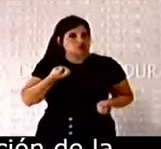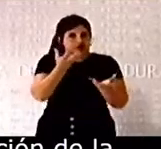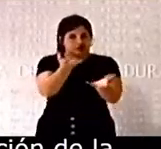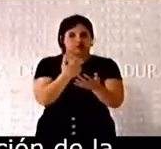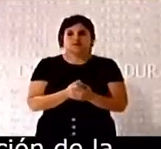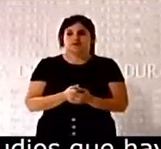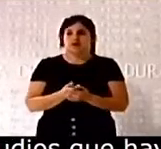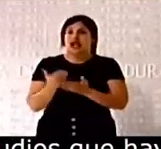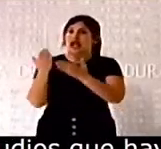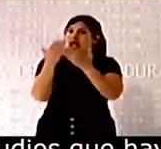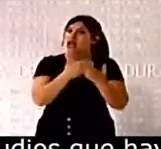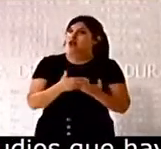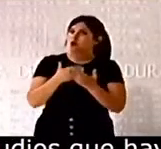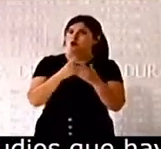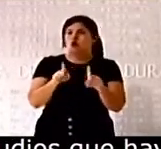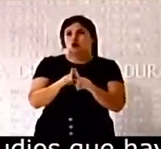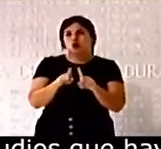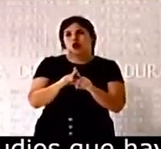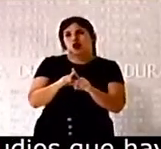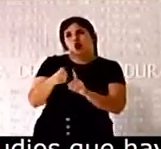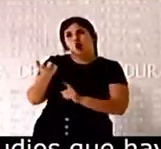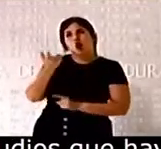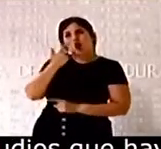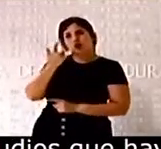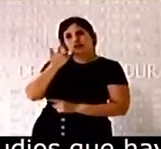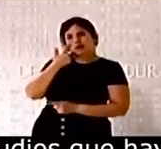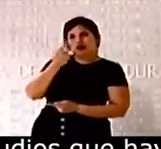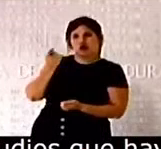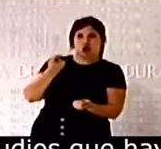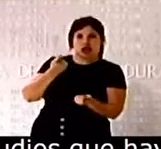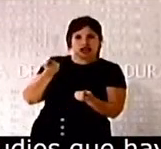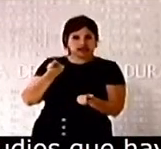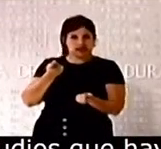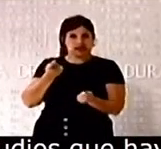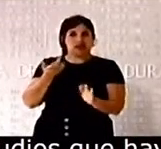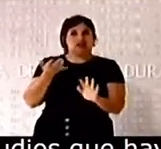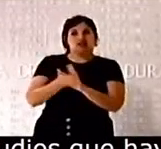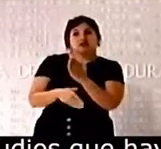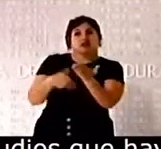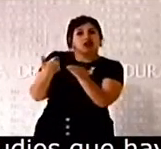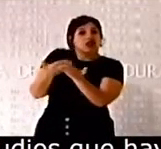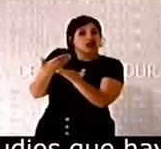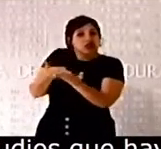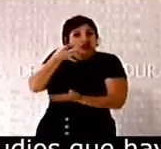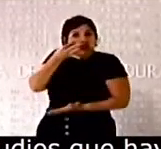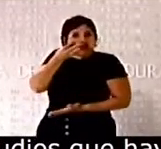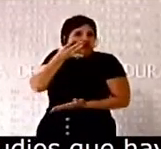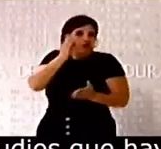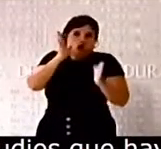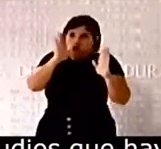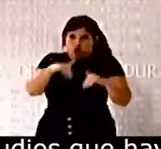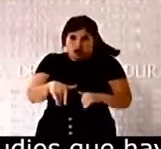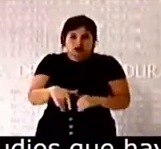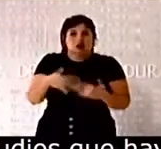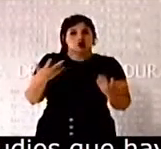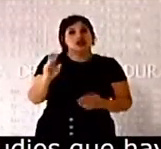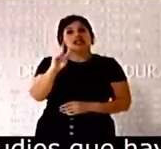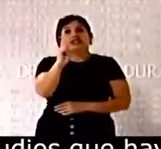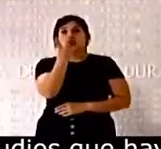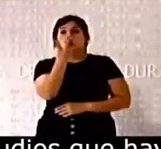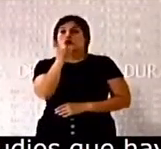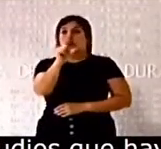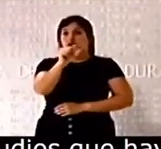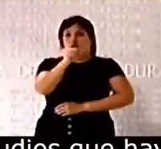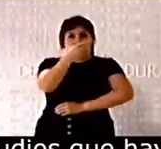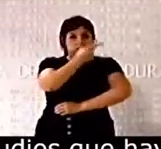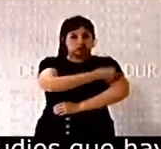estudios observacionales hasta el momento. Por lo tanto, aportan poca evidencia sobre si la segunda dosis de AstraZeneca va